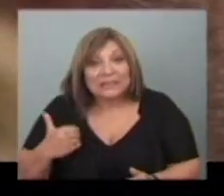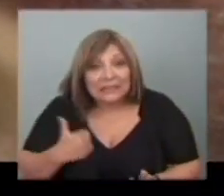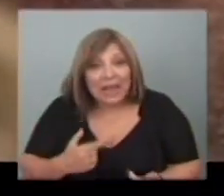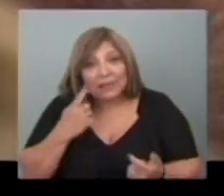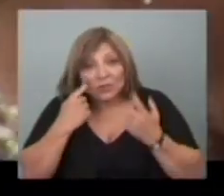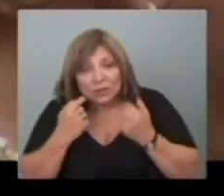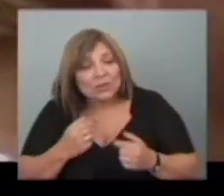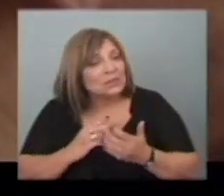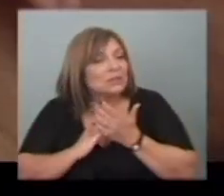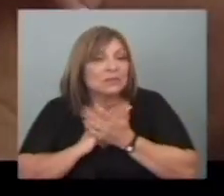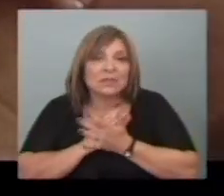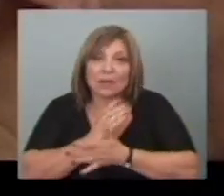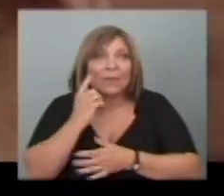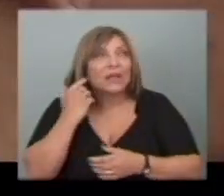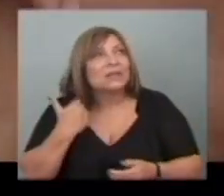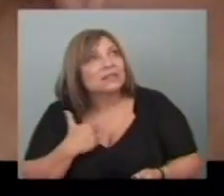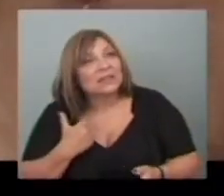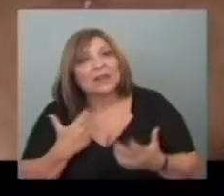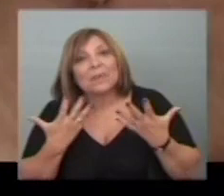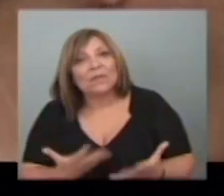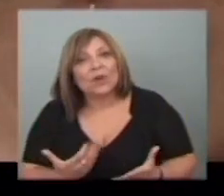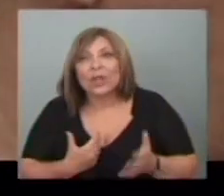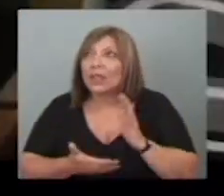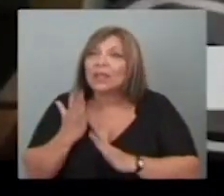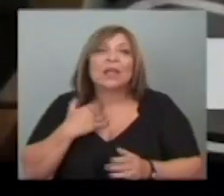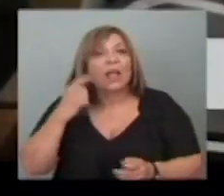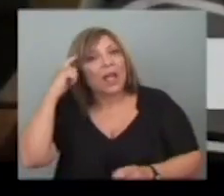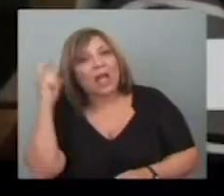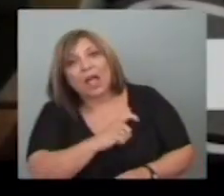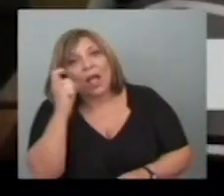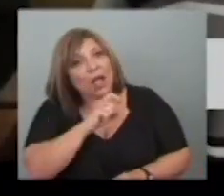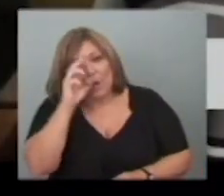pensamiento de volver está presente siempre en los uruguayos que un día se van del país. Yo